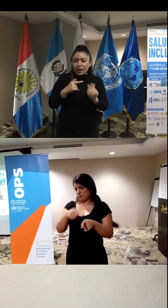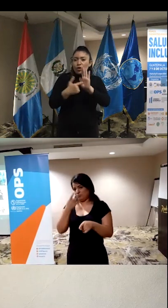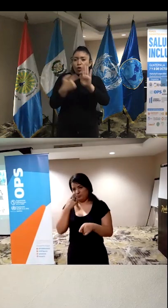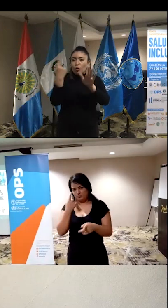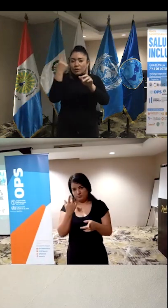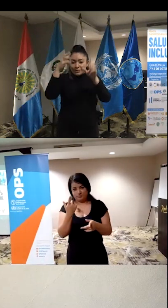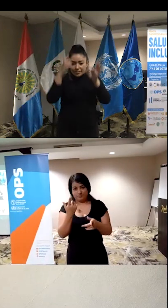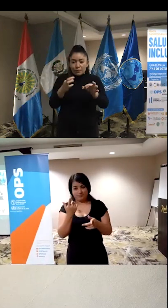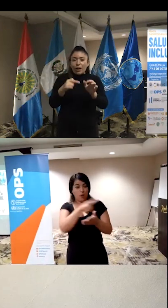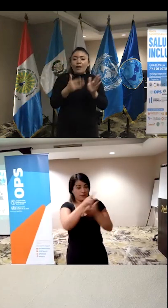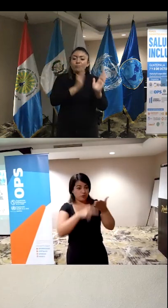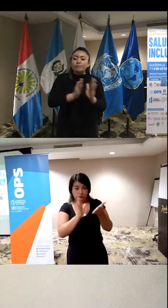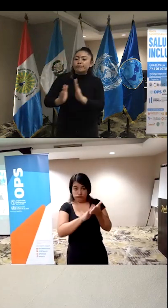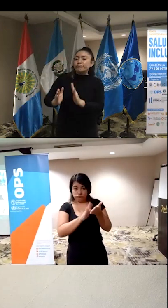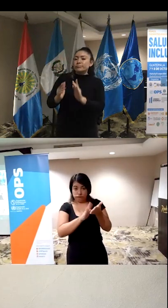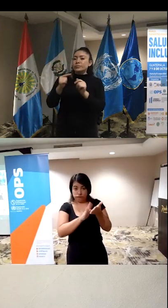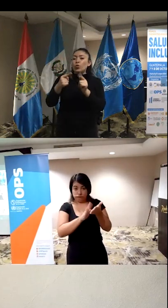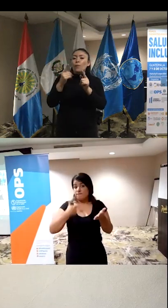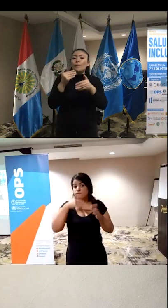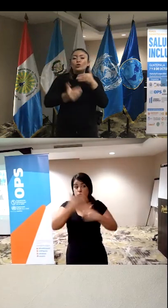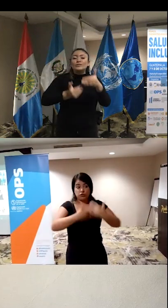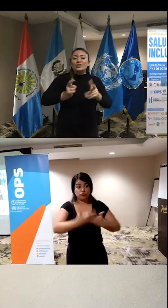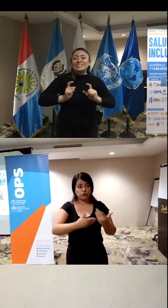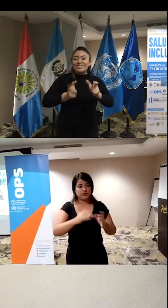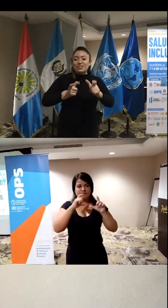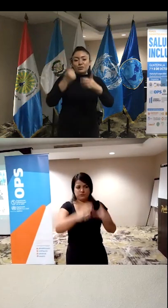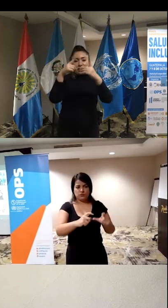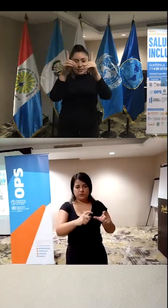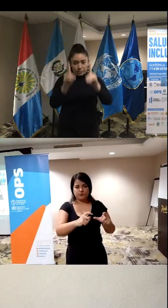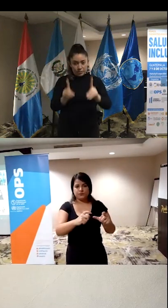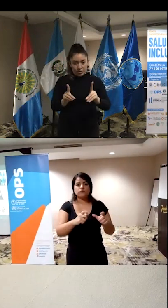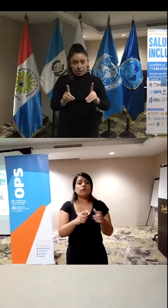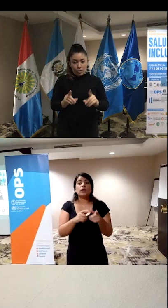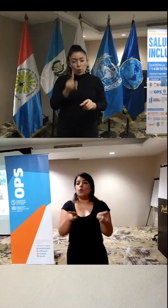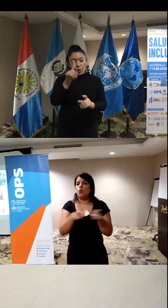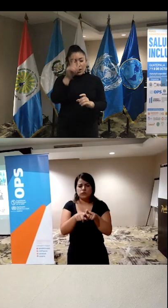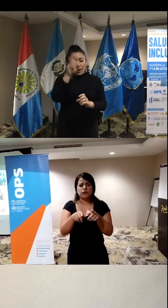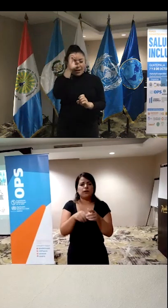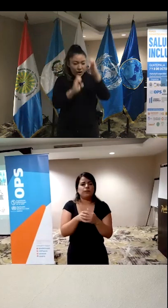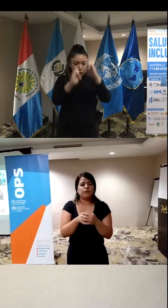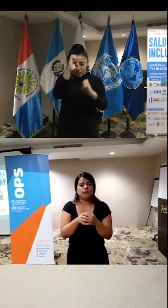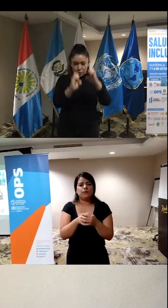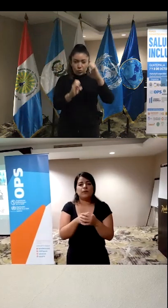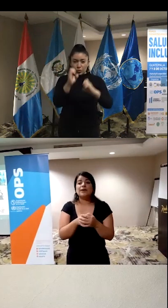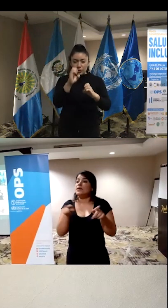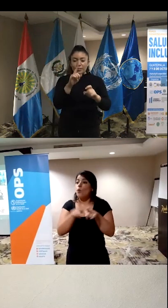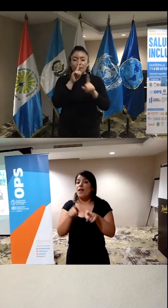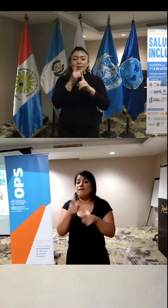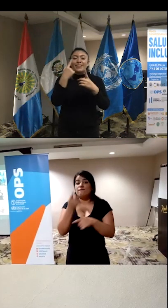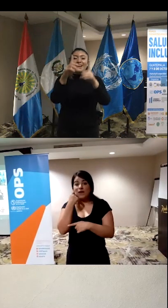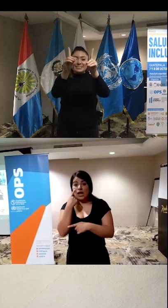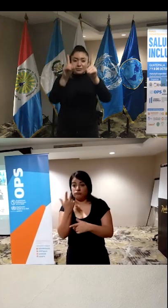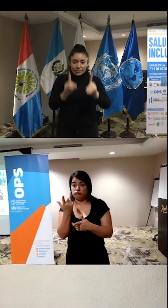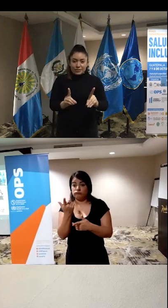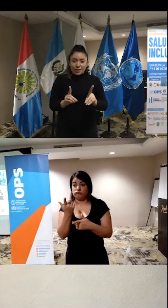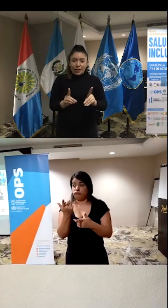establece un proceso de certificación de la discapacidad, una evaluación de la discapacidad de acuerdo